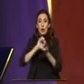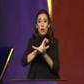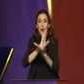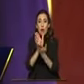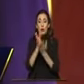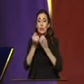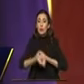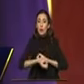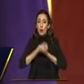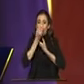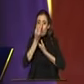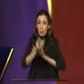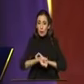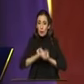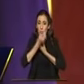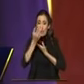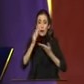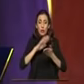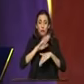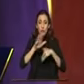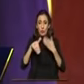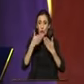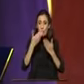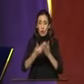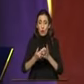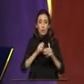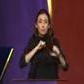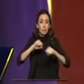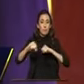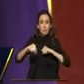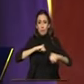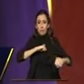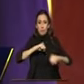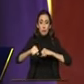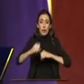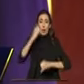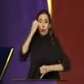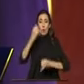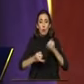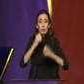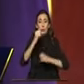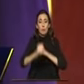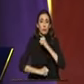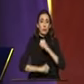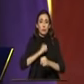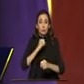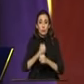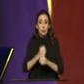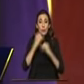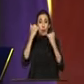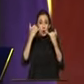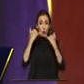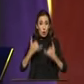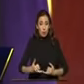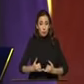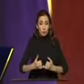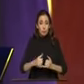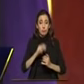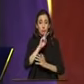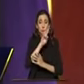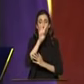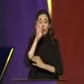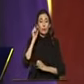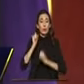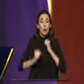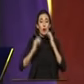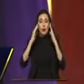el informe pormenorizado, escrito también, de nuestra gestión en el último ejercicio. Hoy, en el Día de la Patria,